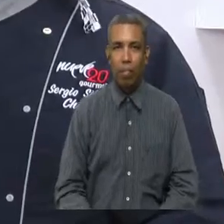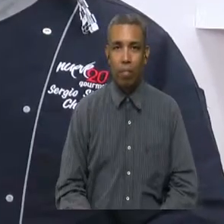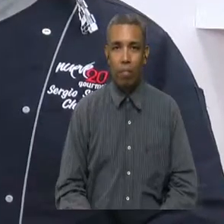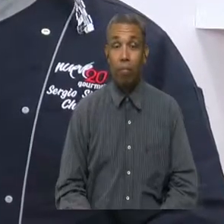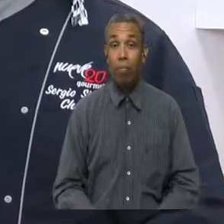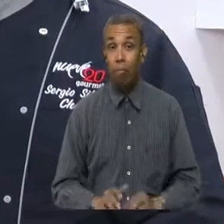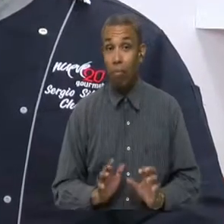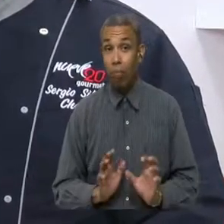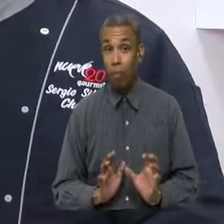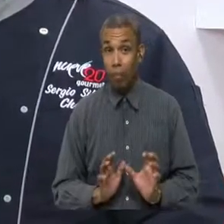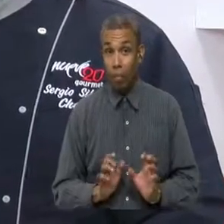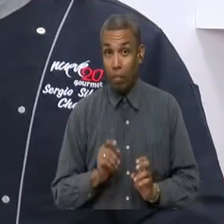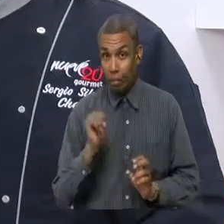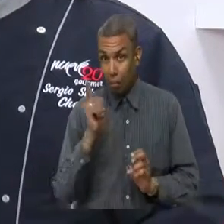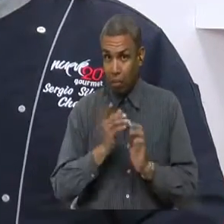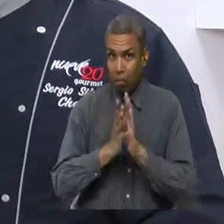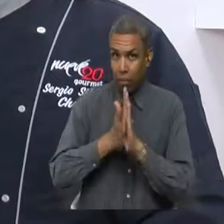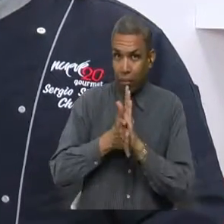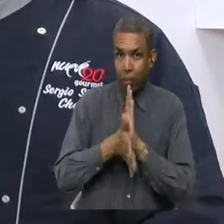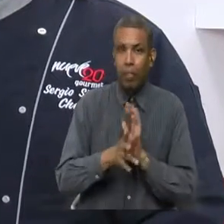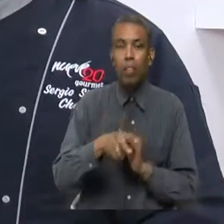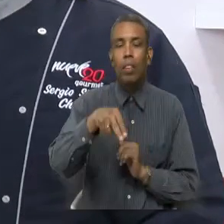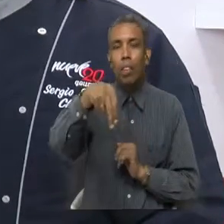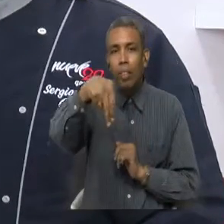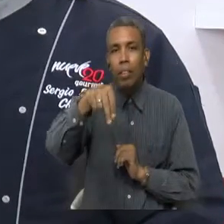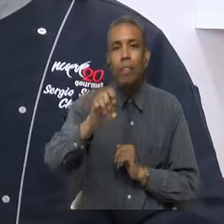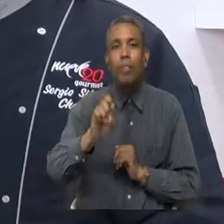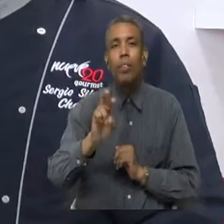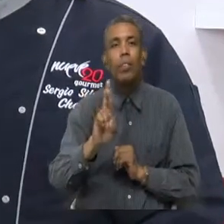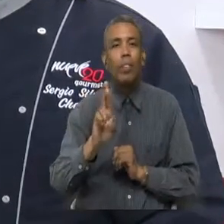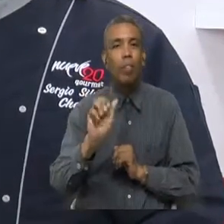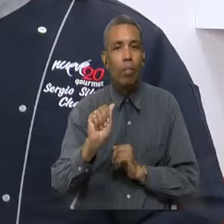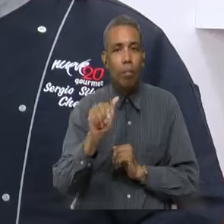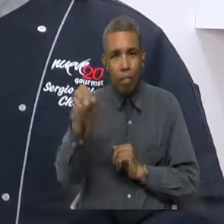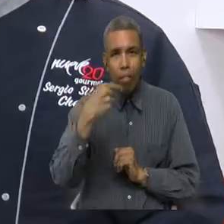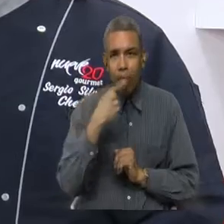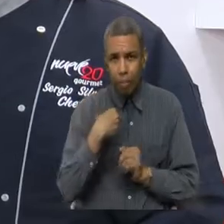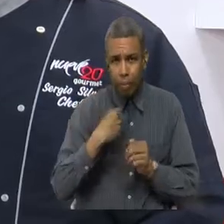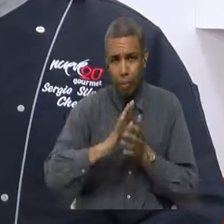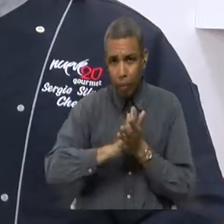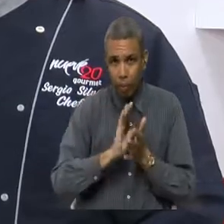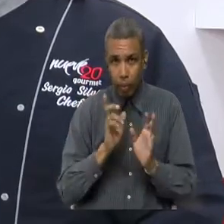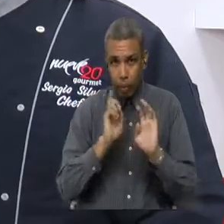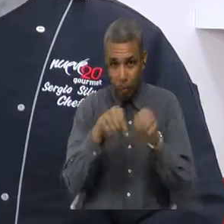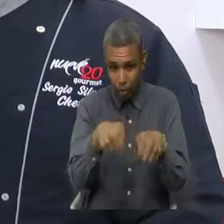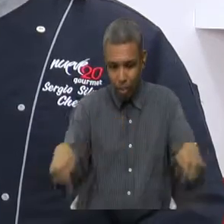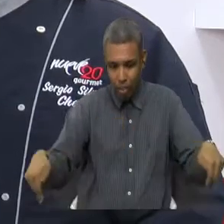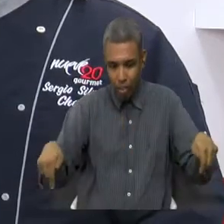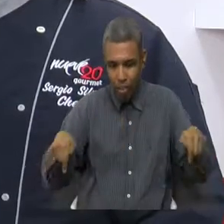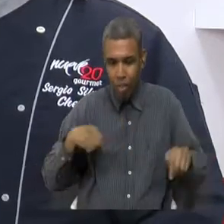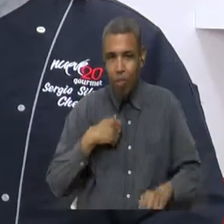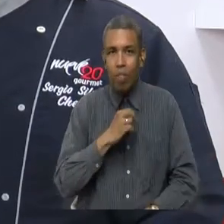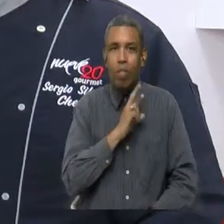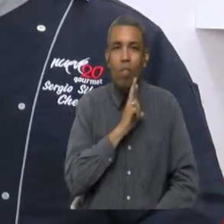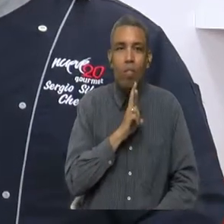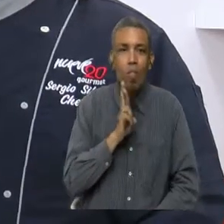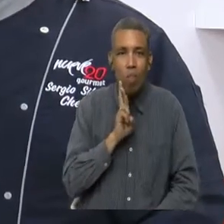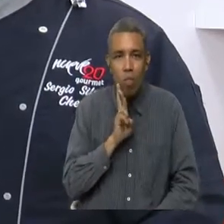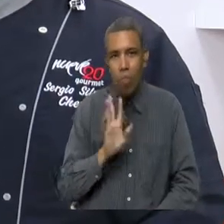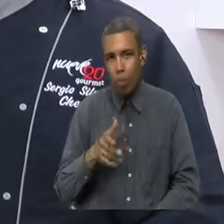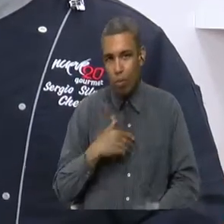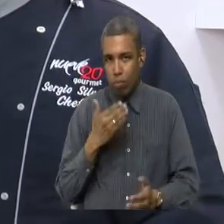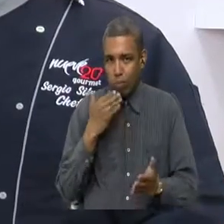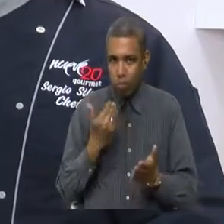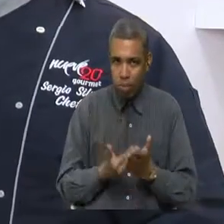aclaración de Norita, gratificante por el hecho de haber podido ir a comer precisamente con nosotros en A Pedir de Boca y suena rápido.